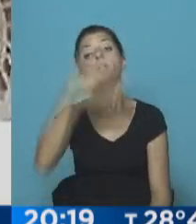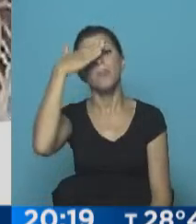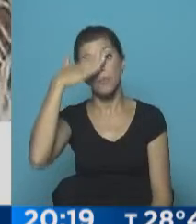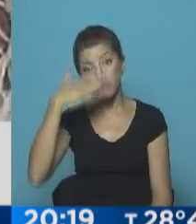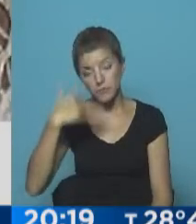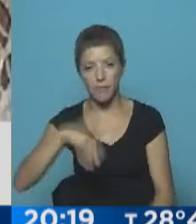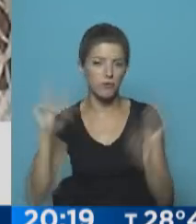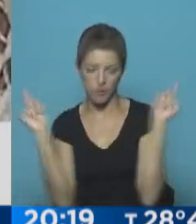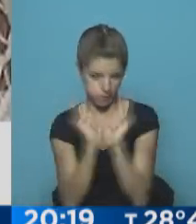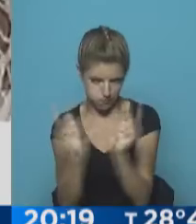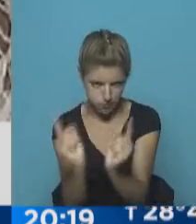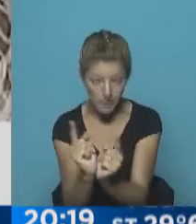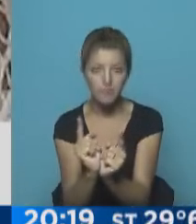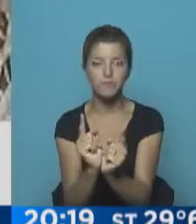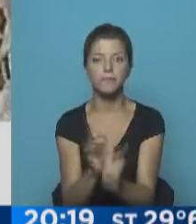vamos a abreviar entonces,